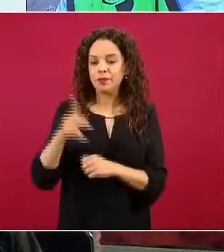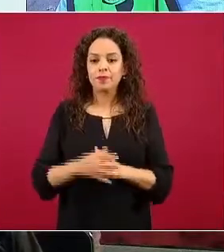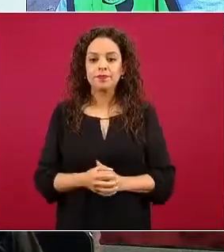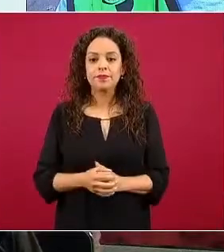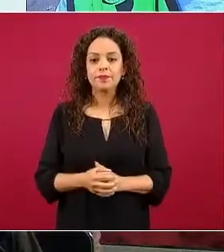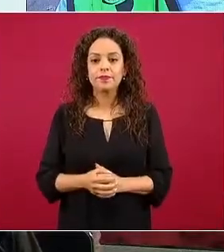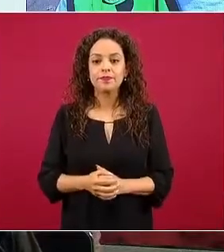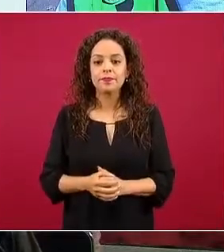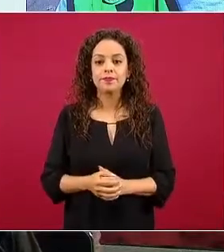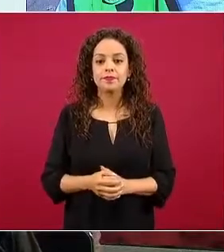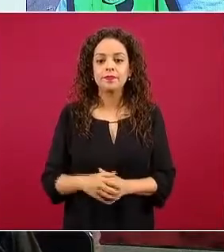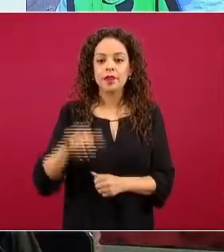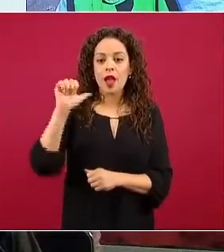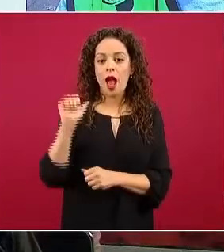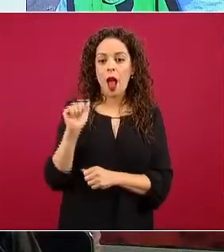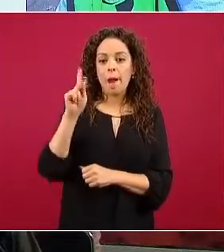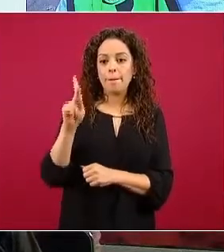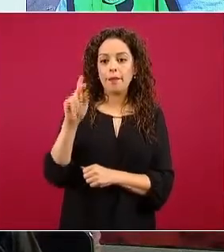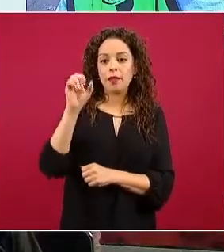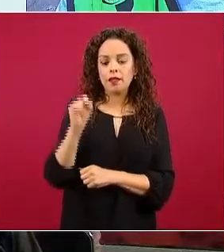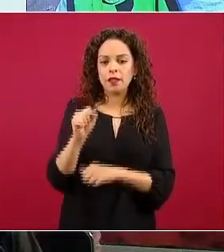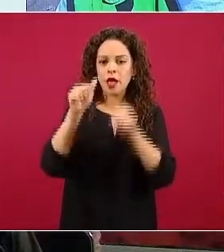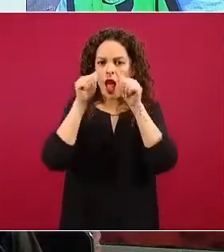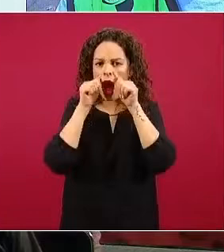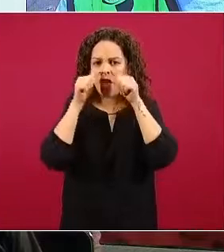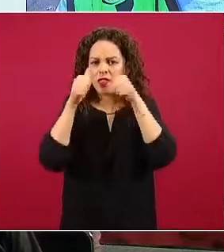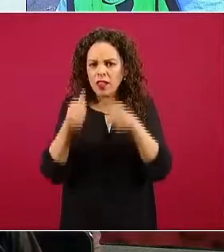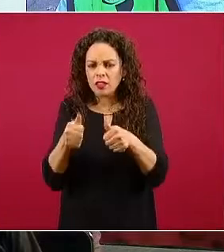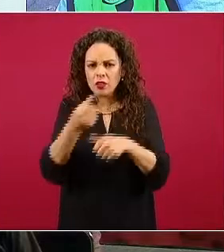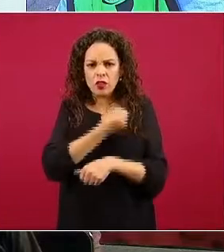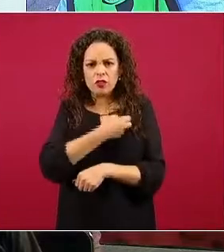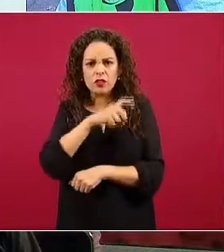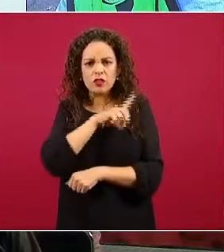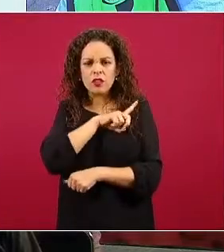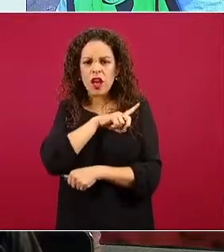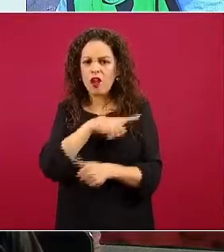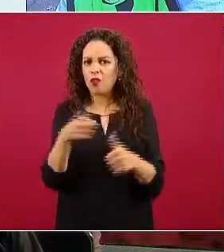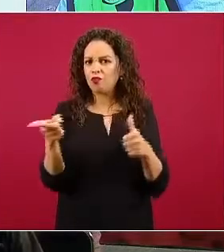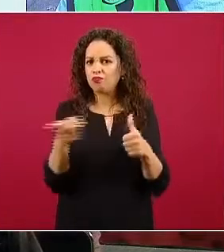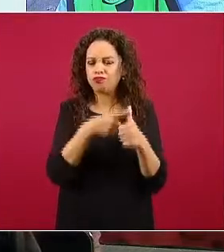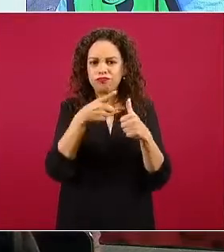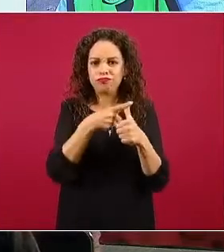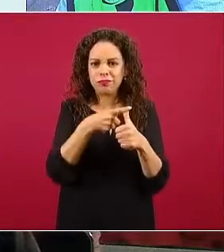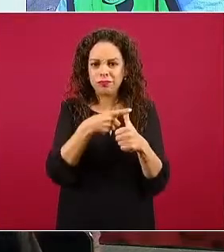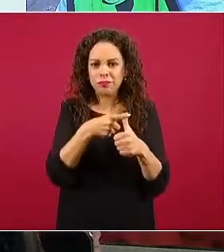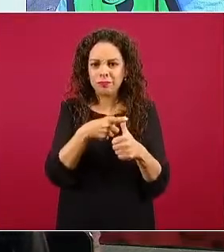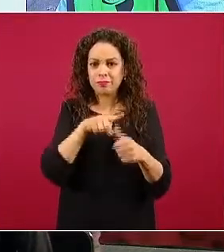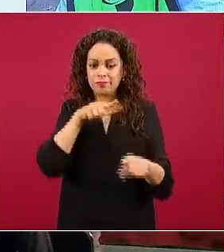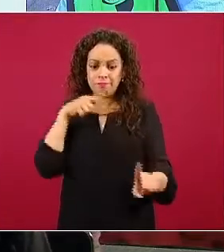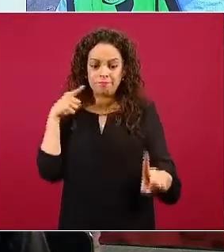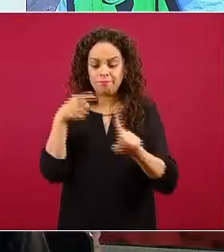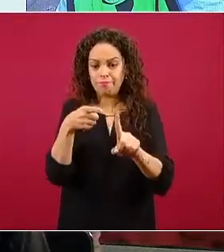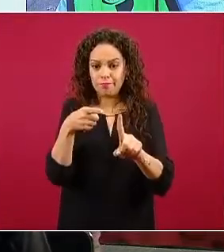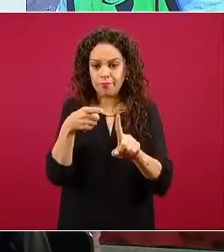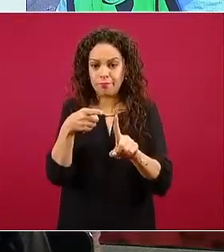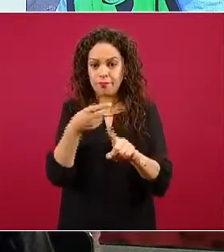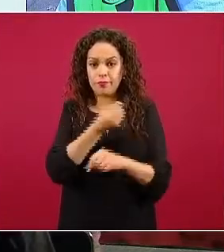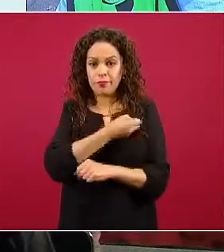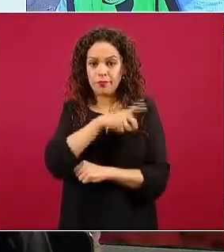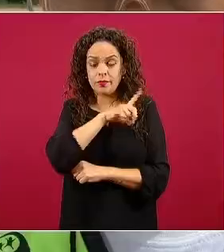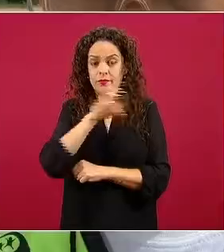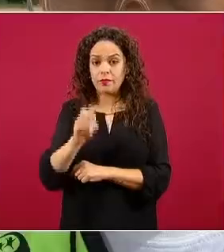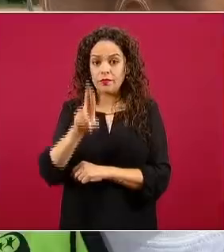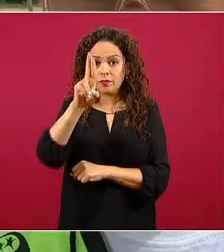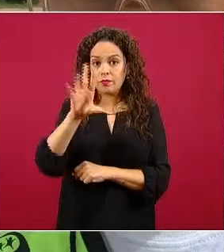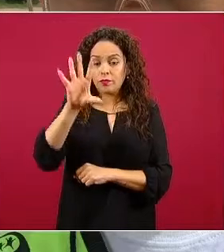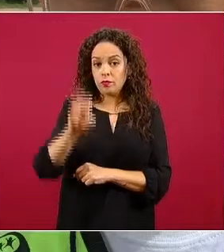APS, Atención Primaria de la Salud, con énfasis en la epidemia, la pandemia de